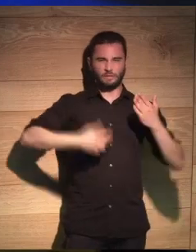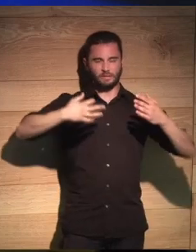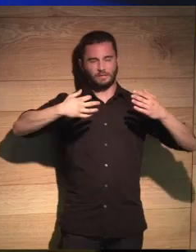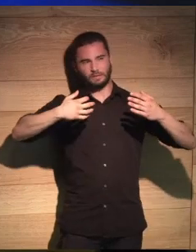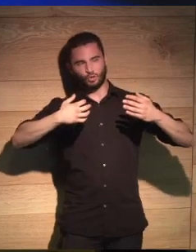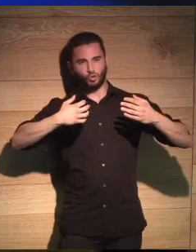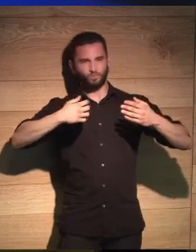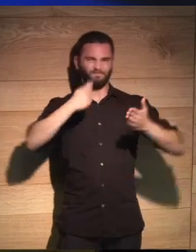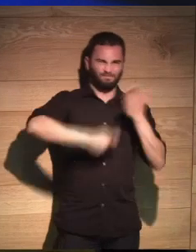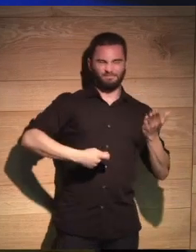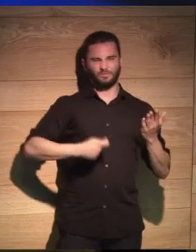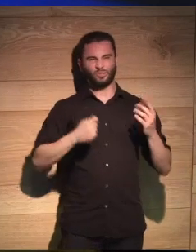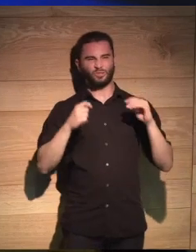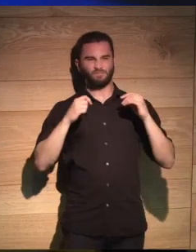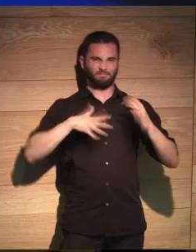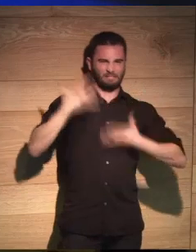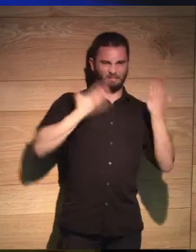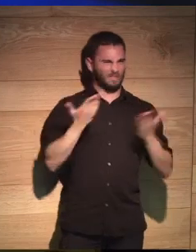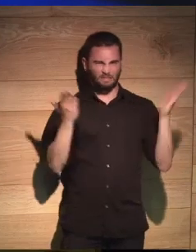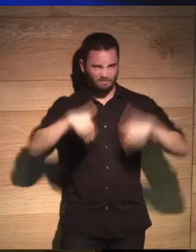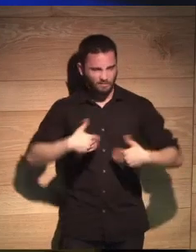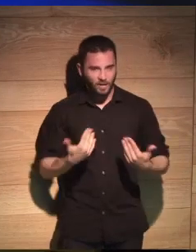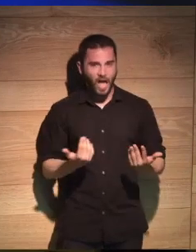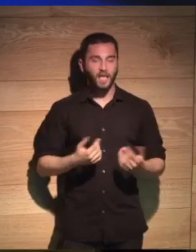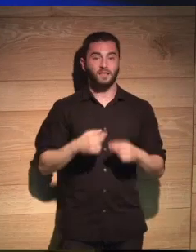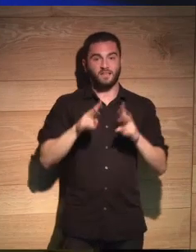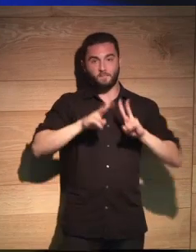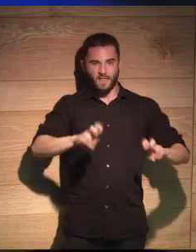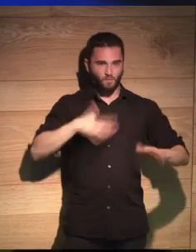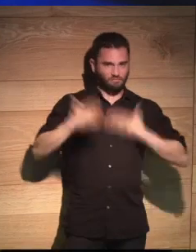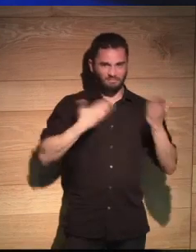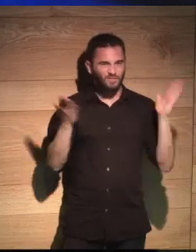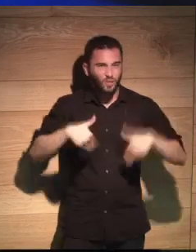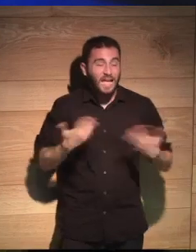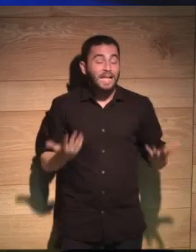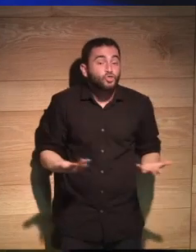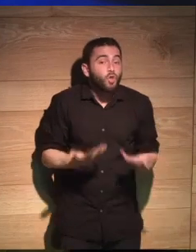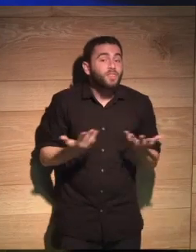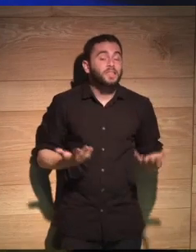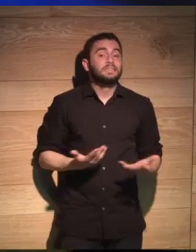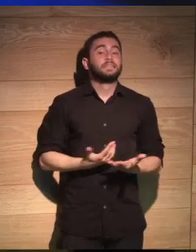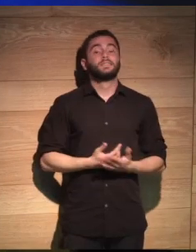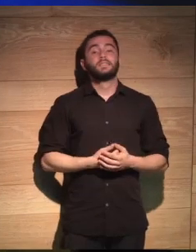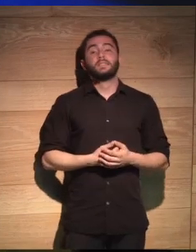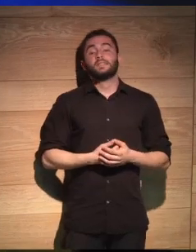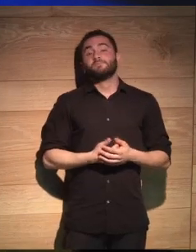rígido, algo antipático al principio, exacto. Y entonces, pero